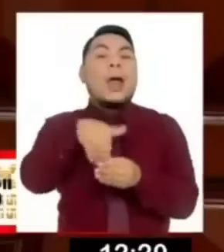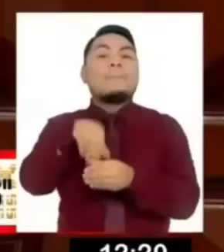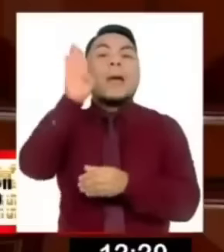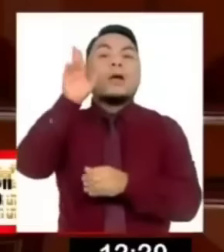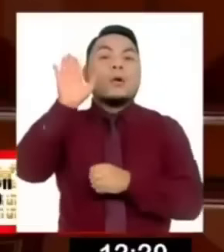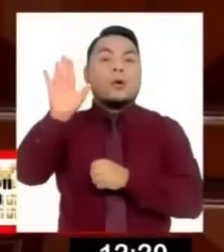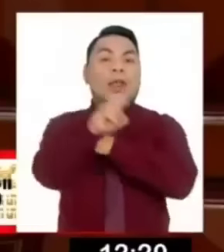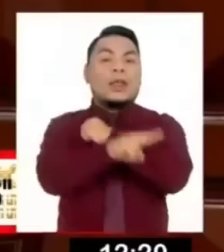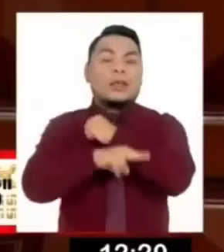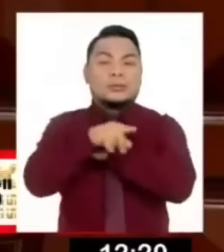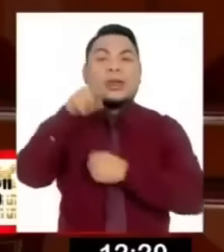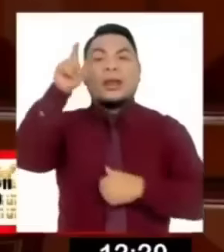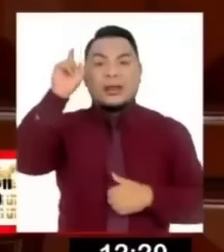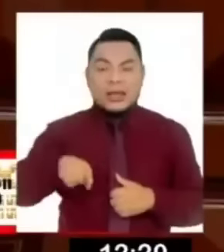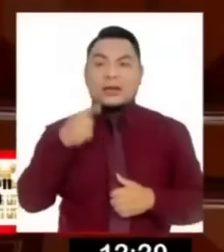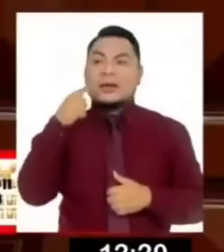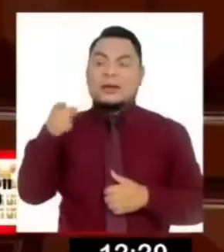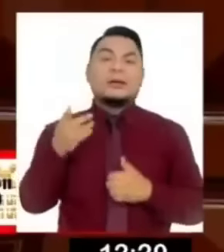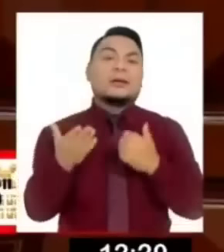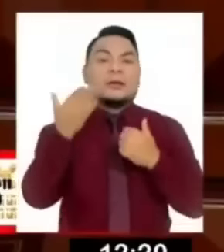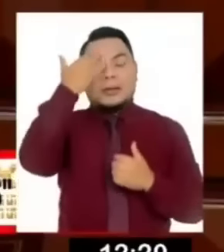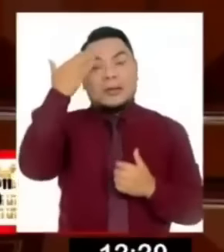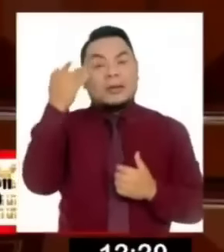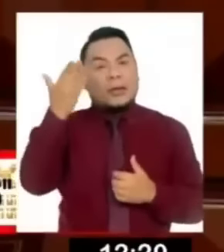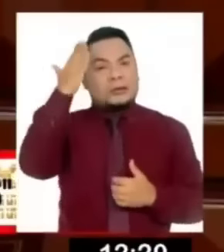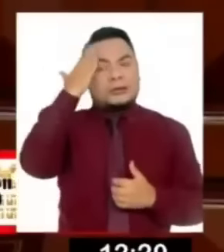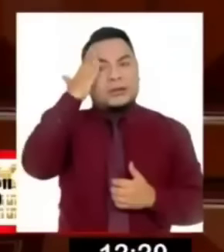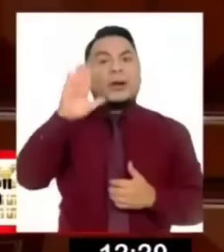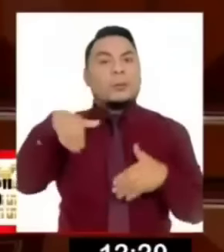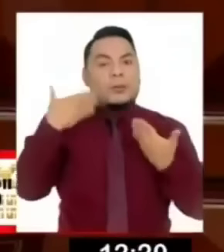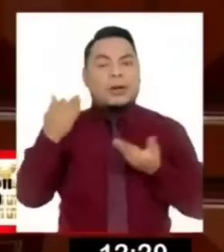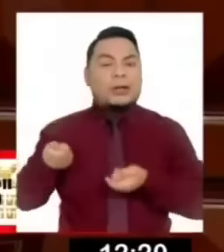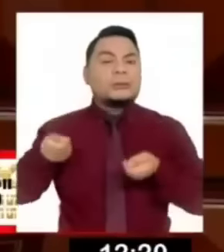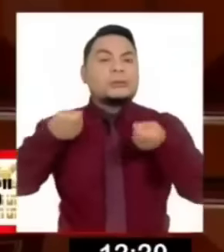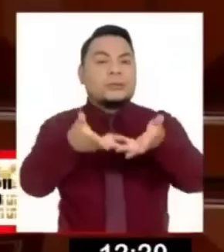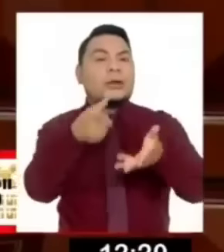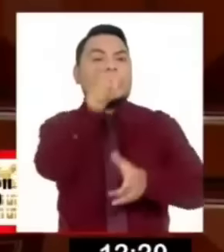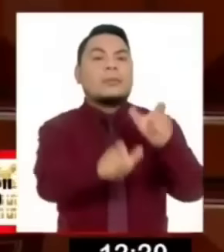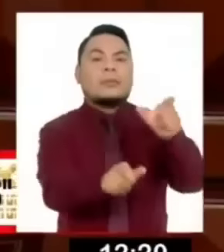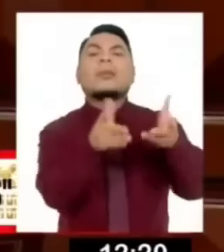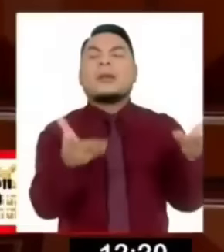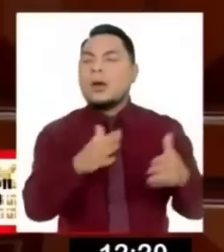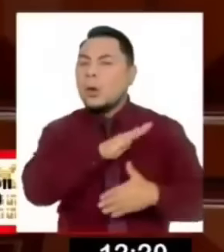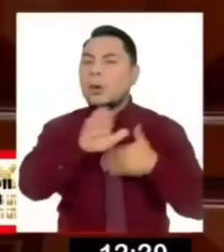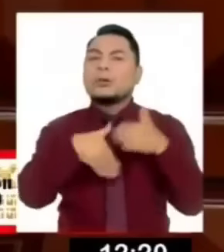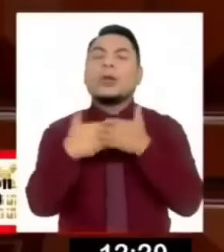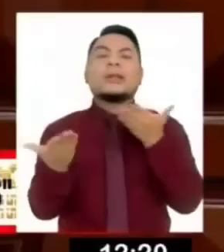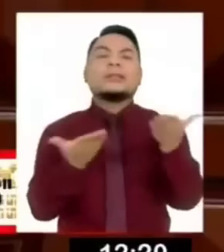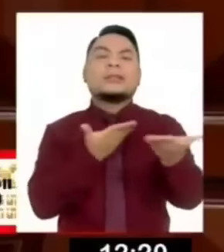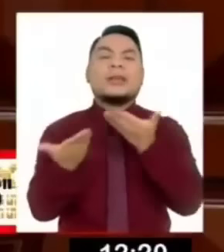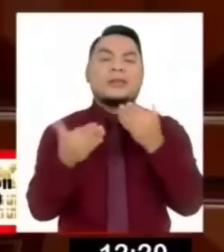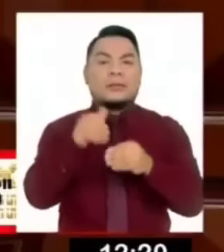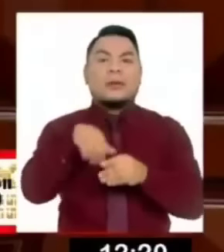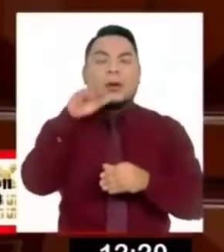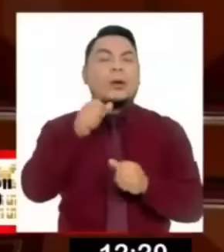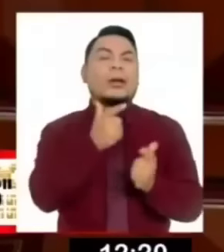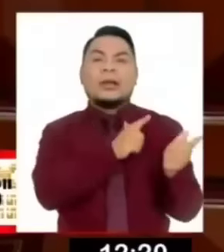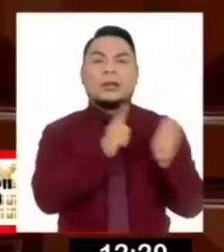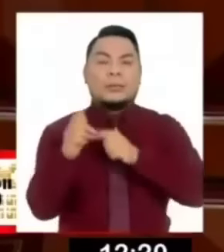de la Nación deberá estar en capacidad de proporcionar al ciudadano todos los servicios bancarios